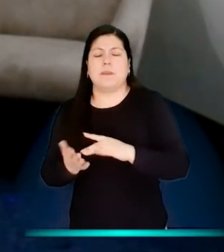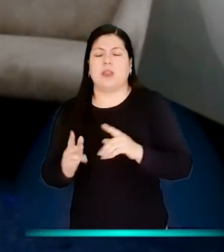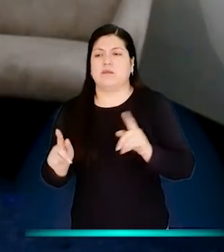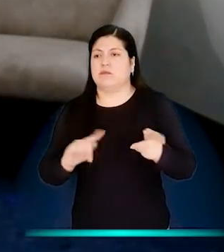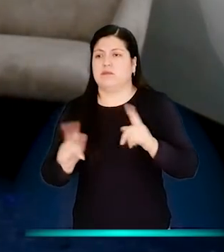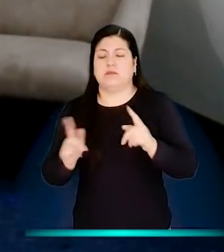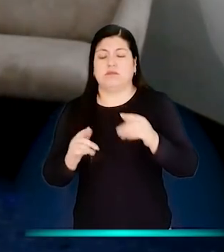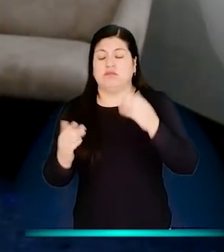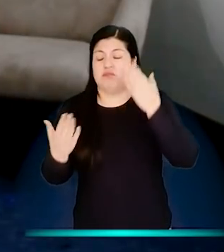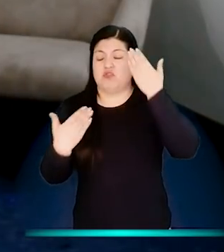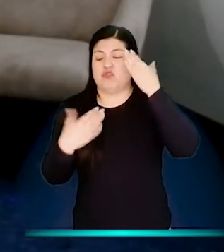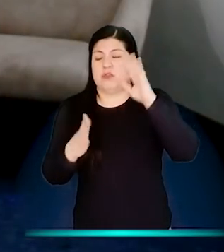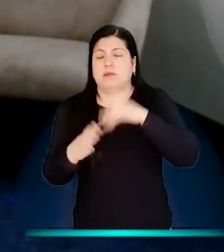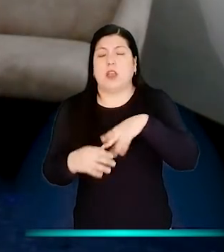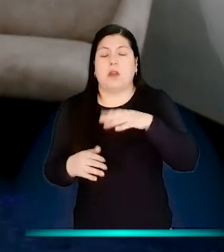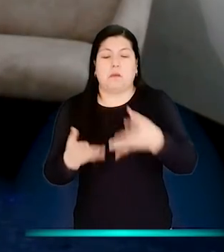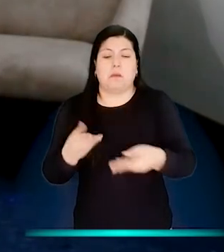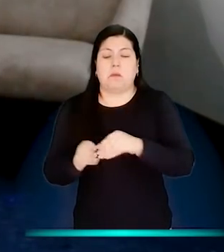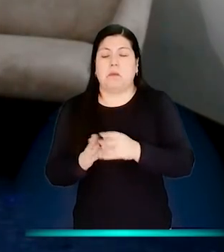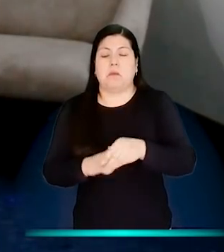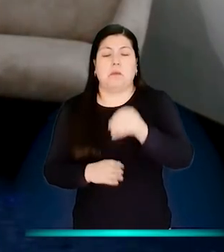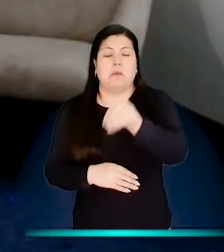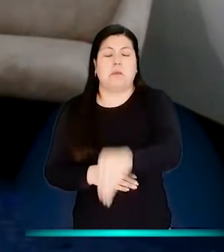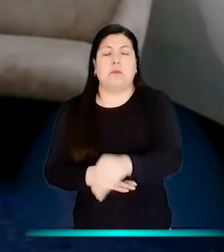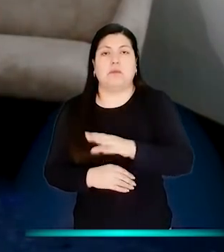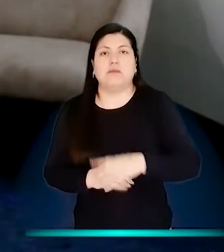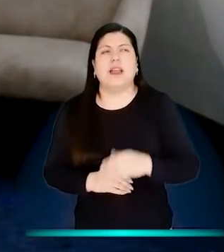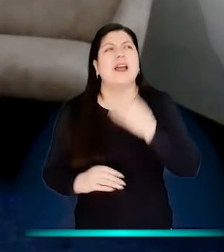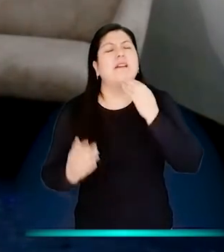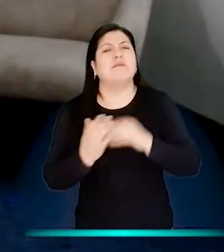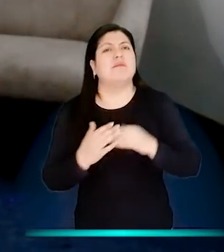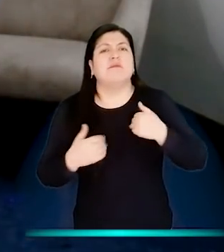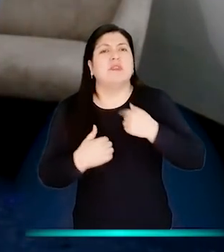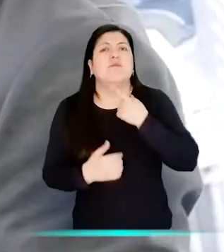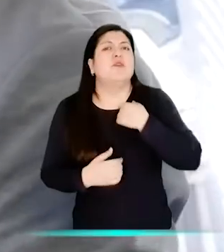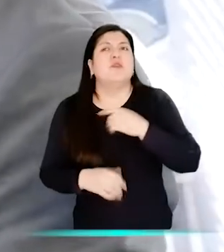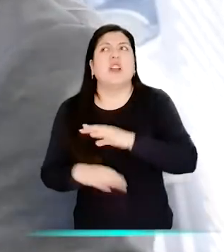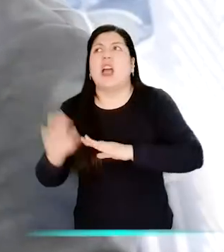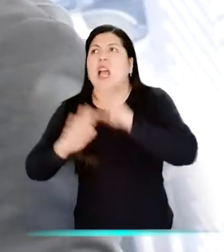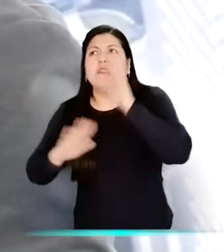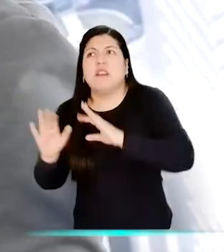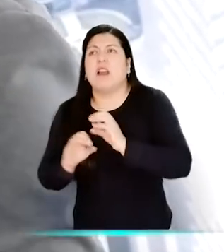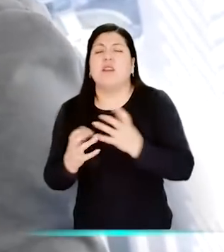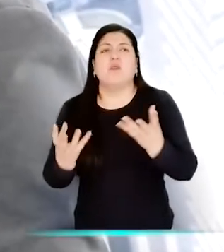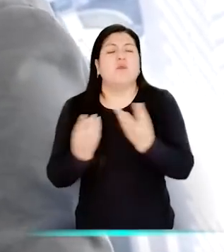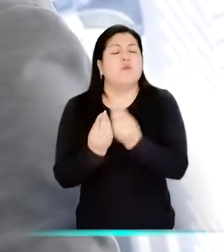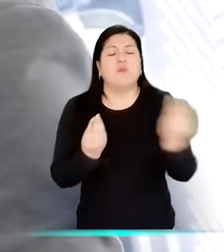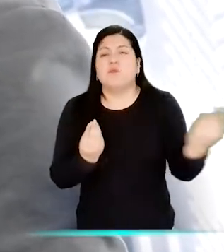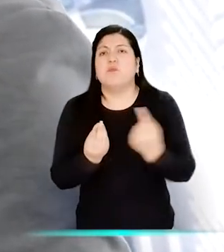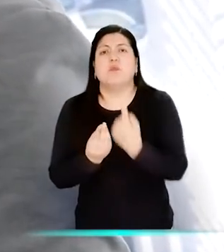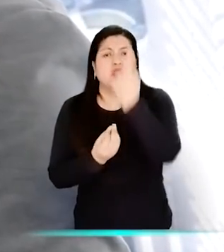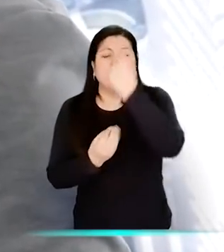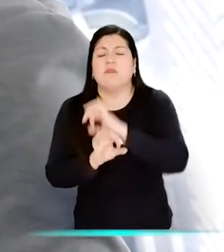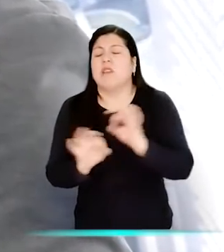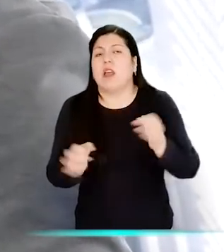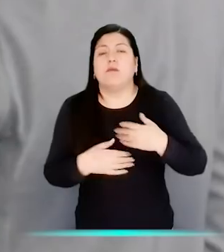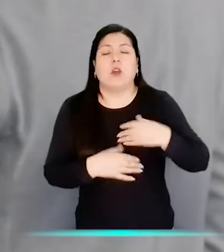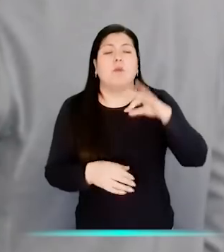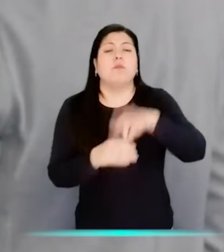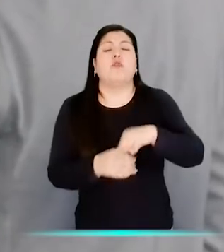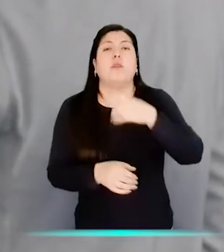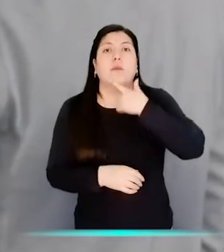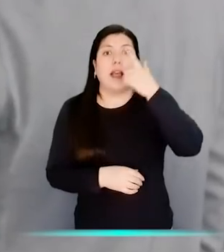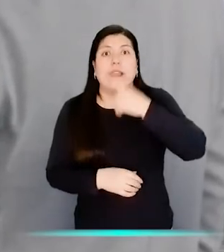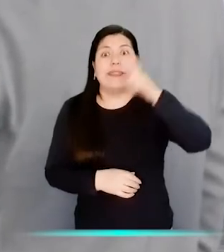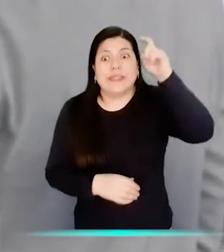mismo desconocimiento que hay de los dos. Dice, mire, a mí no me gusta ninguno de los candidatos ni ninguno de los partidos, entonces yo